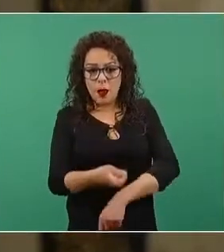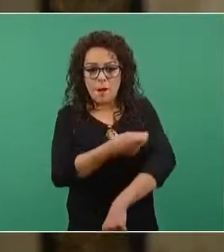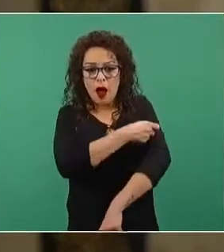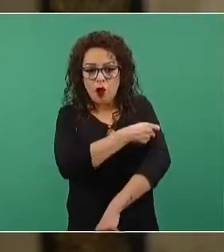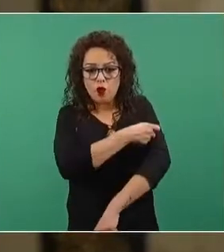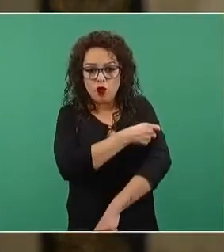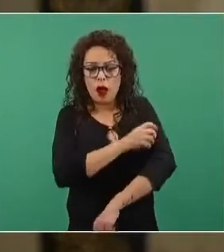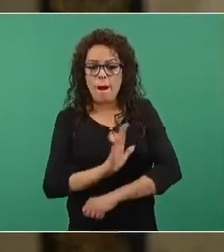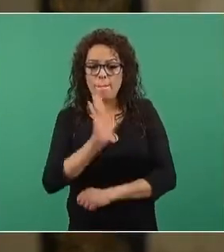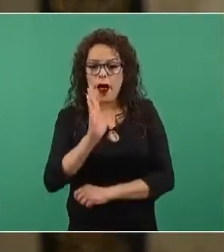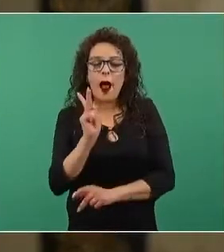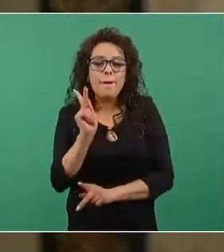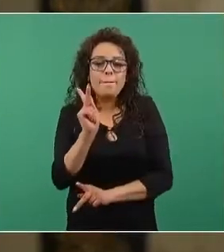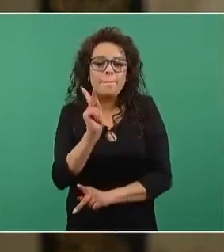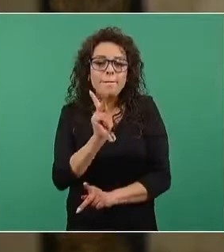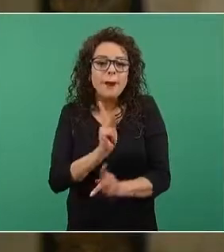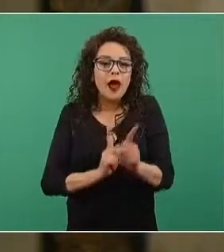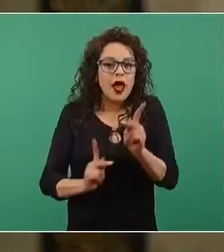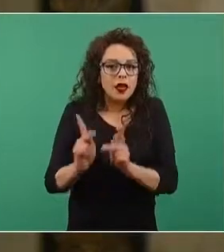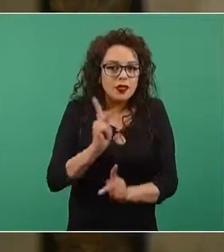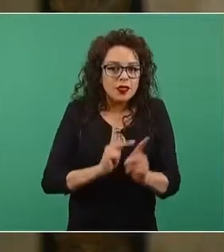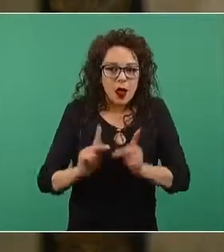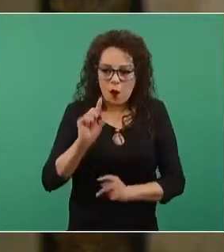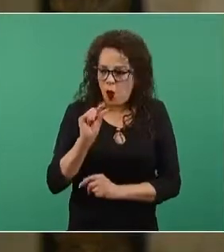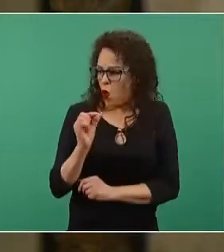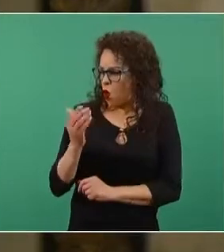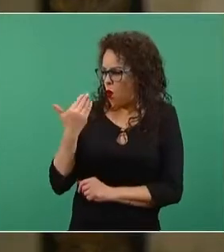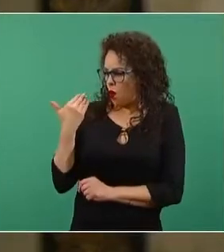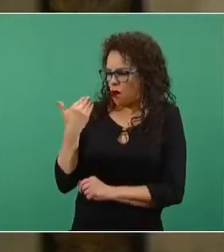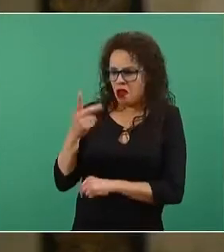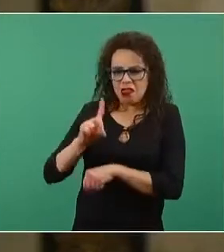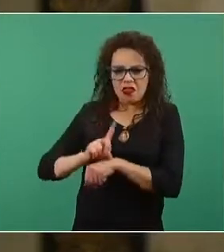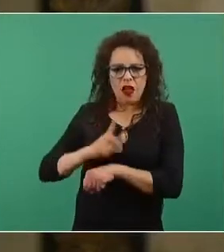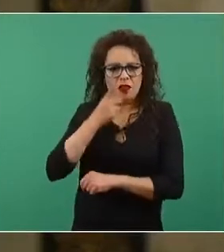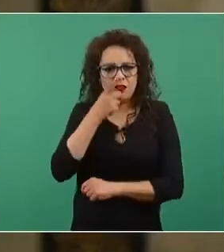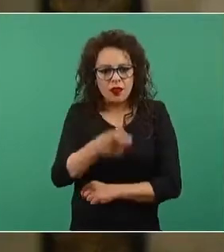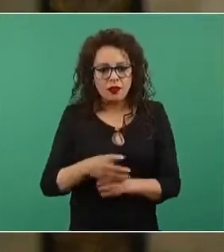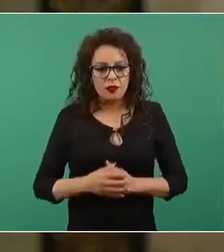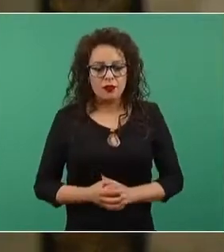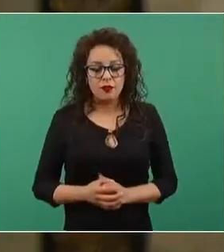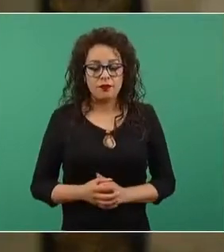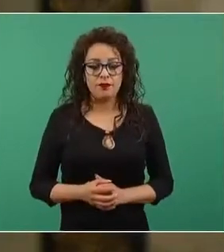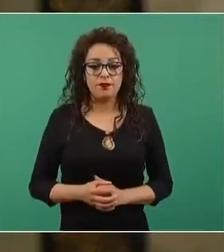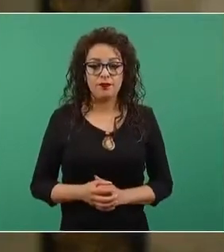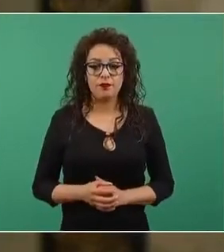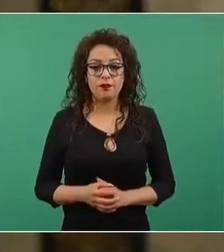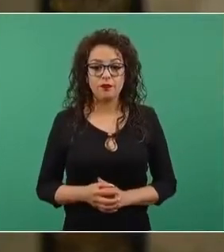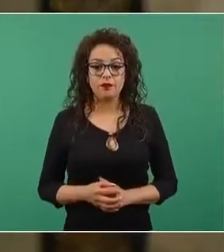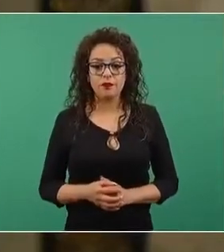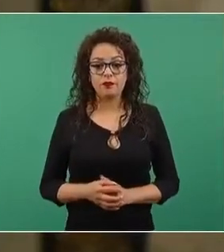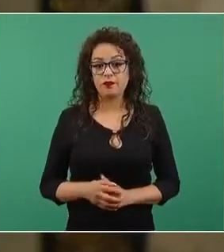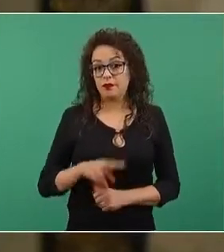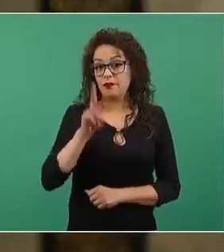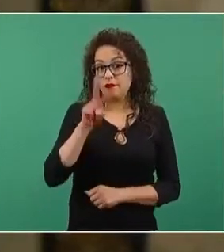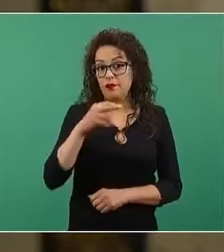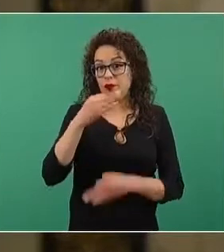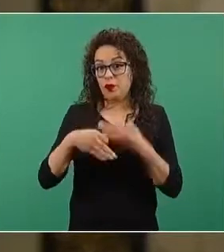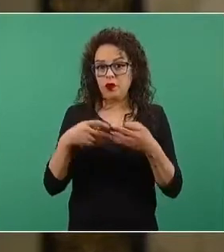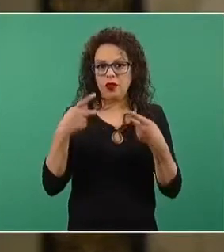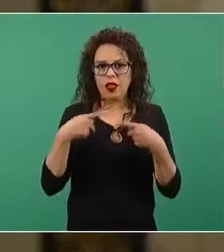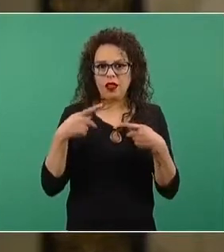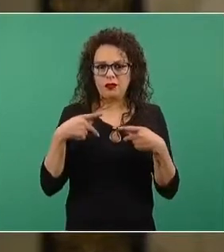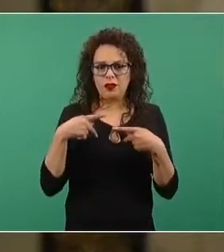como préstamo, ¿no? Hace unos días. Nos llama mucho la atención la